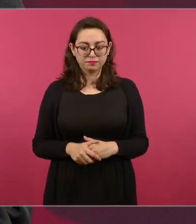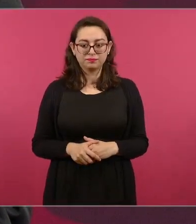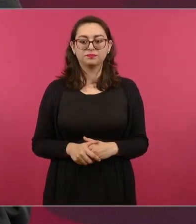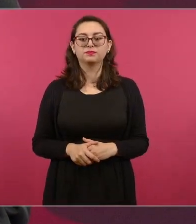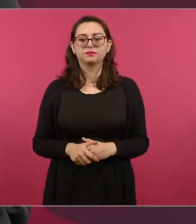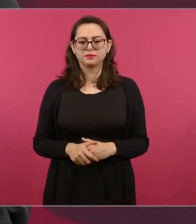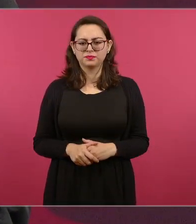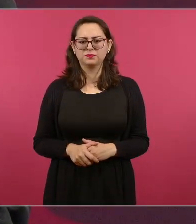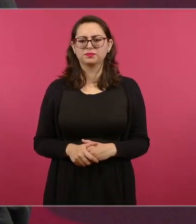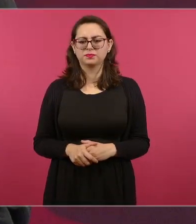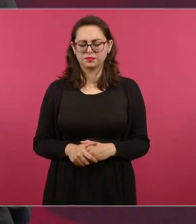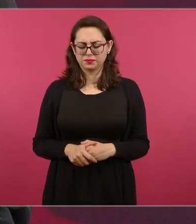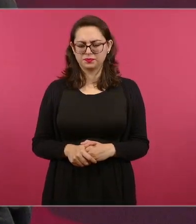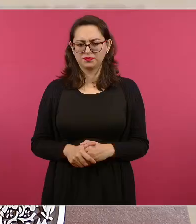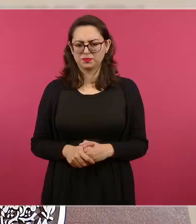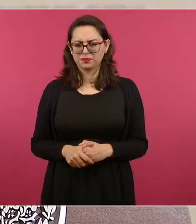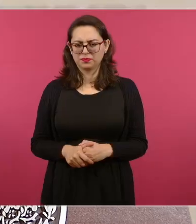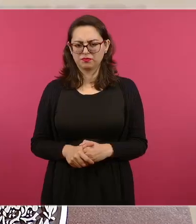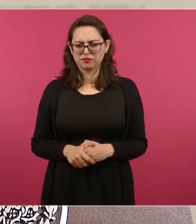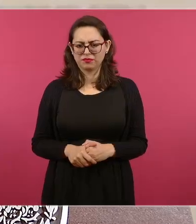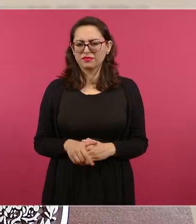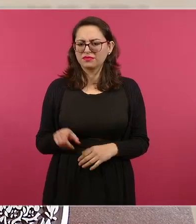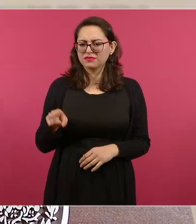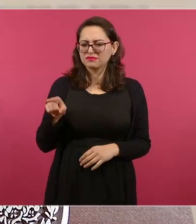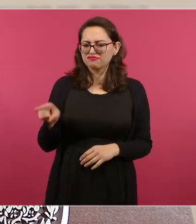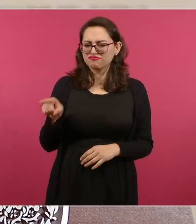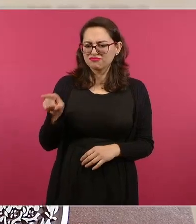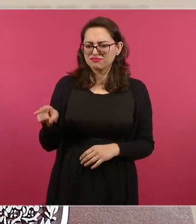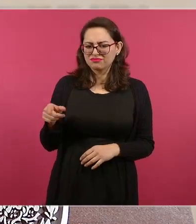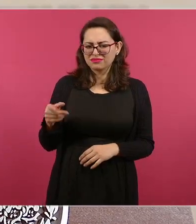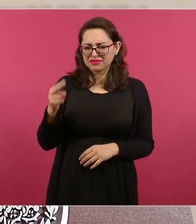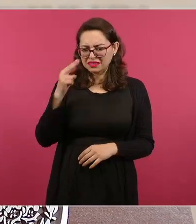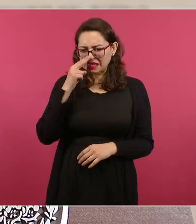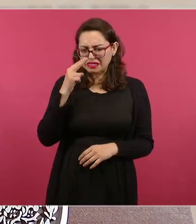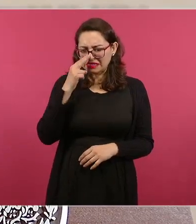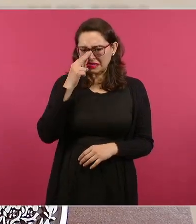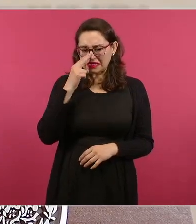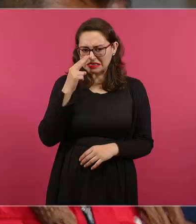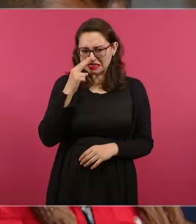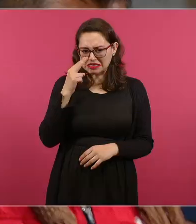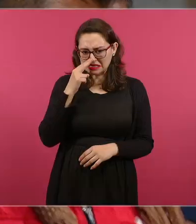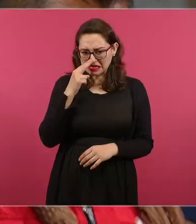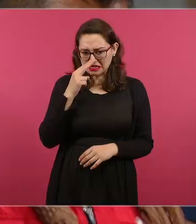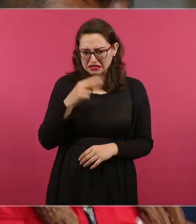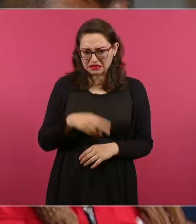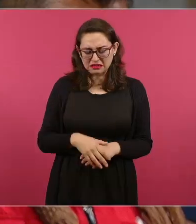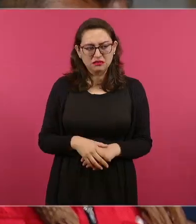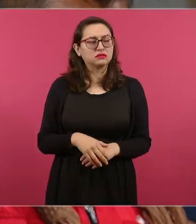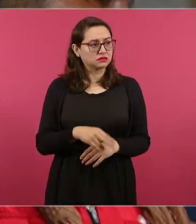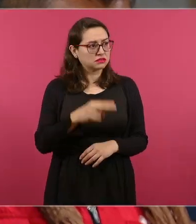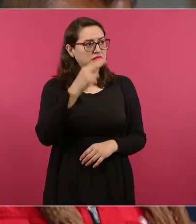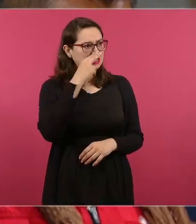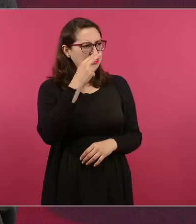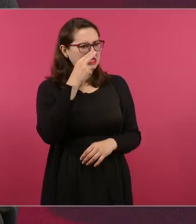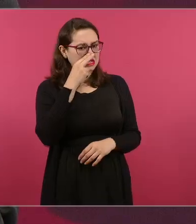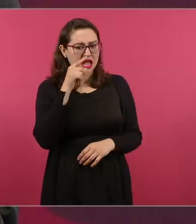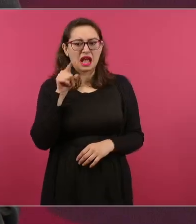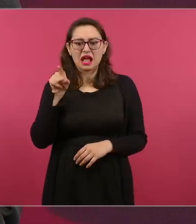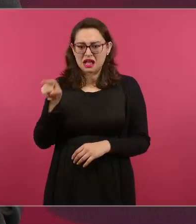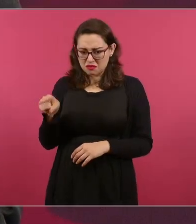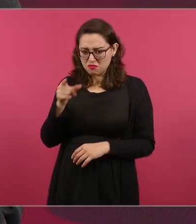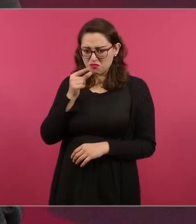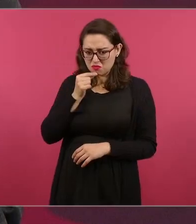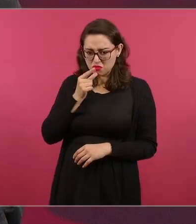Te pregunto, ¿no trabajaba él en NESA? En Ciudad Nezahualcóyotl. ¿Y era parte de la